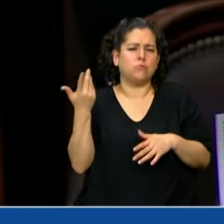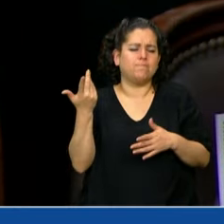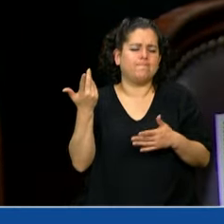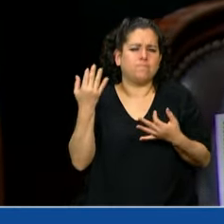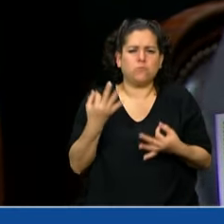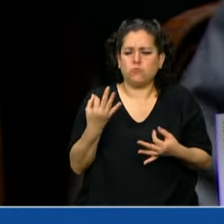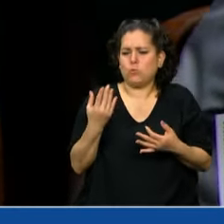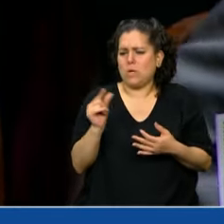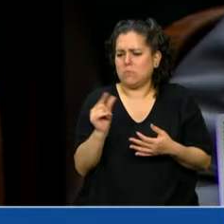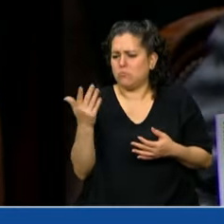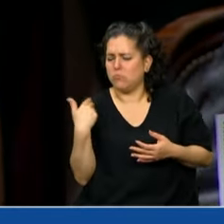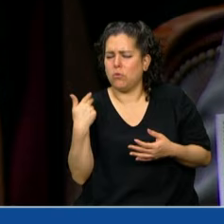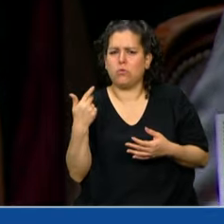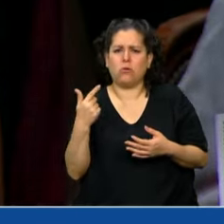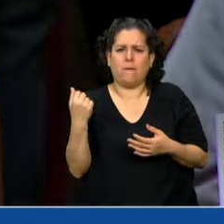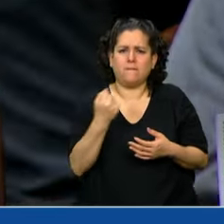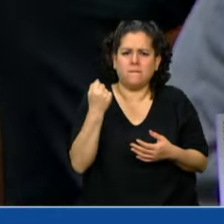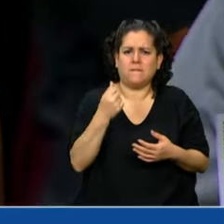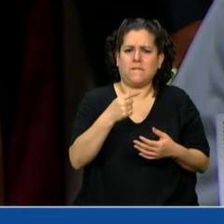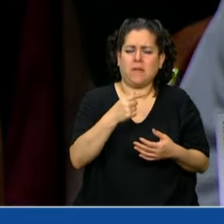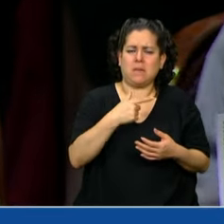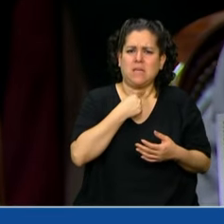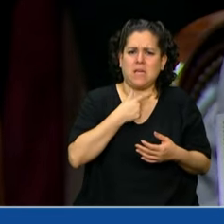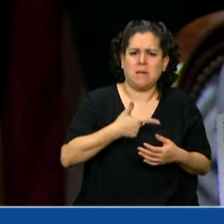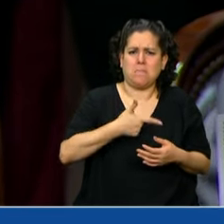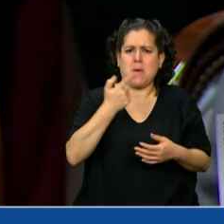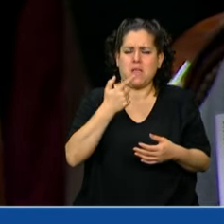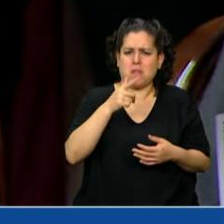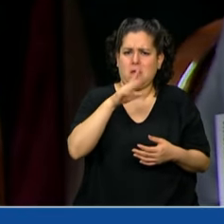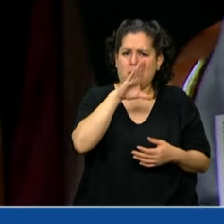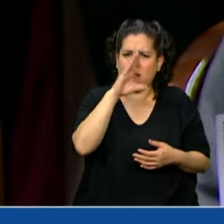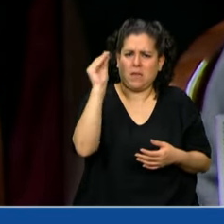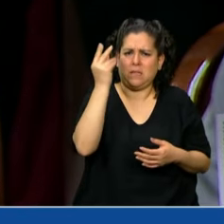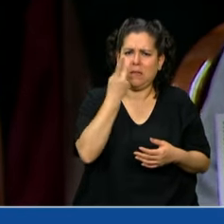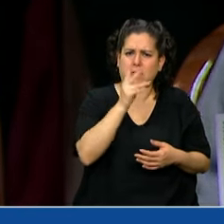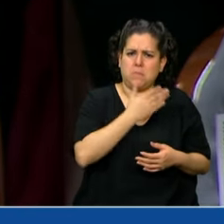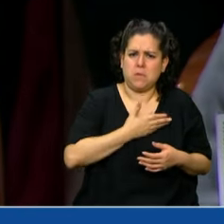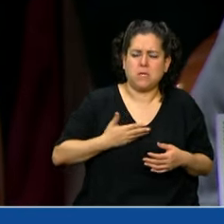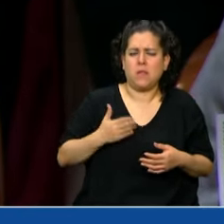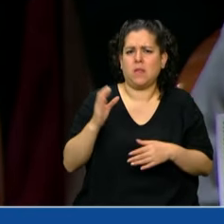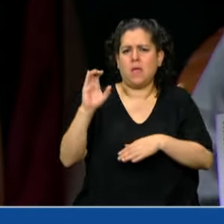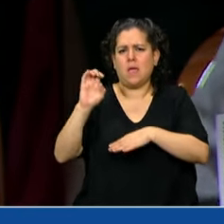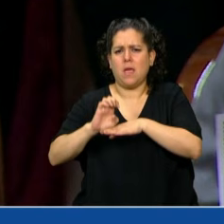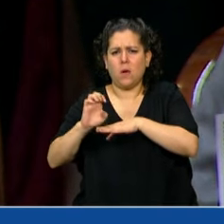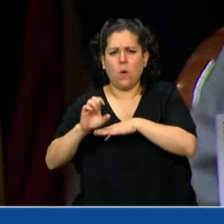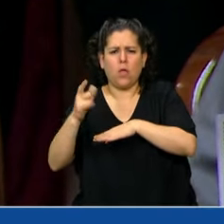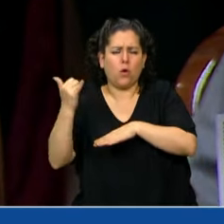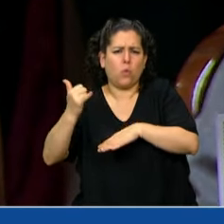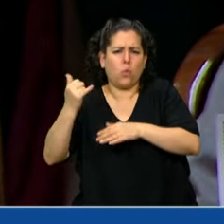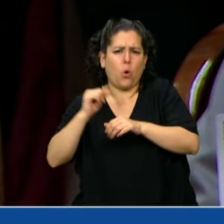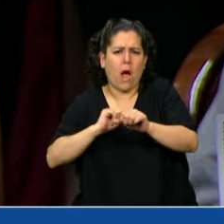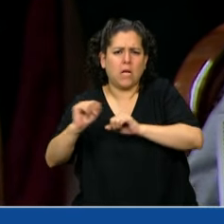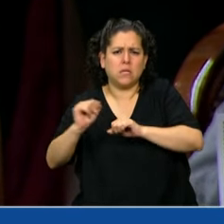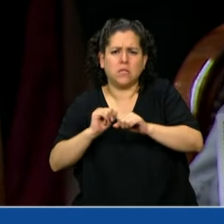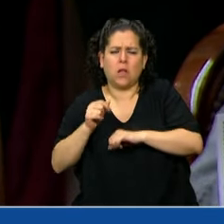de magnicidio de la vicepresidenta en Ecuador sufrimos eh terribles atentados